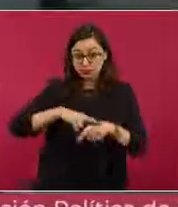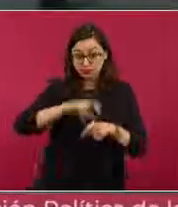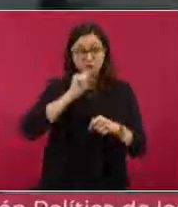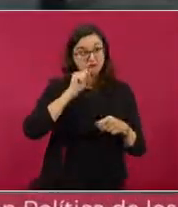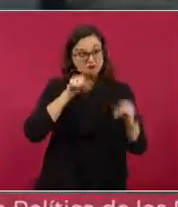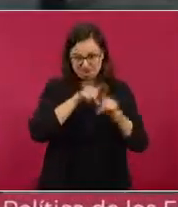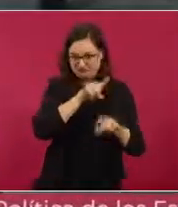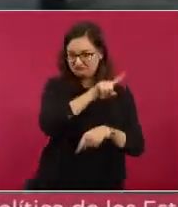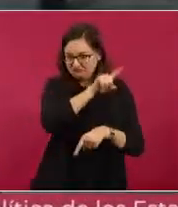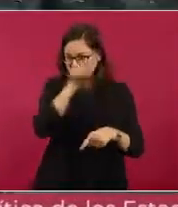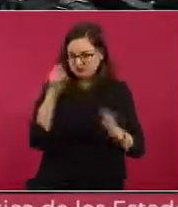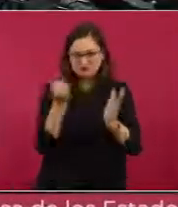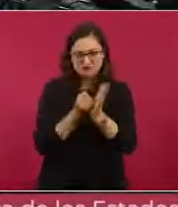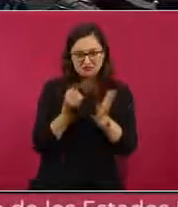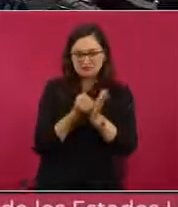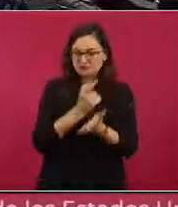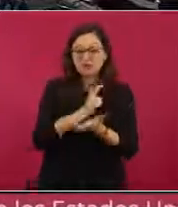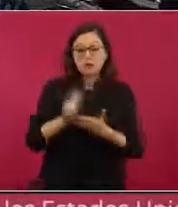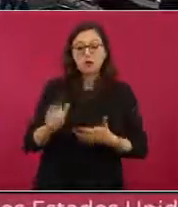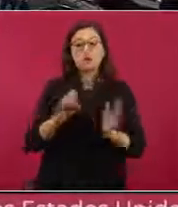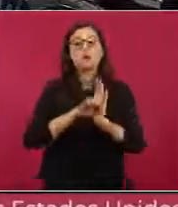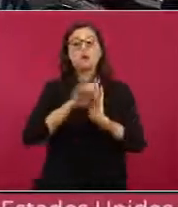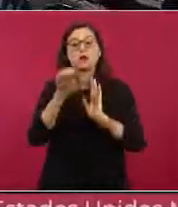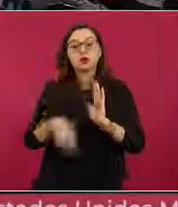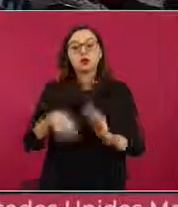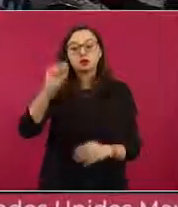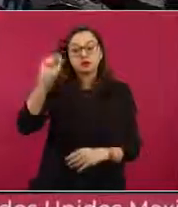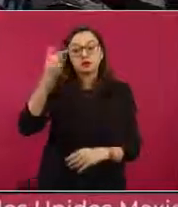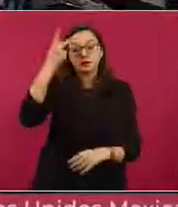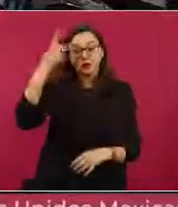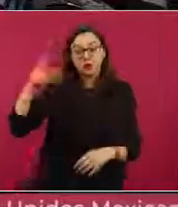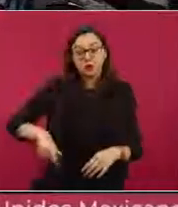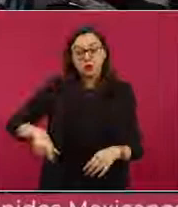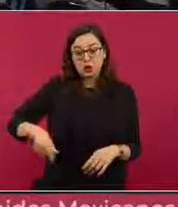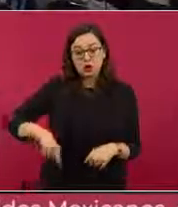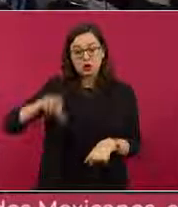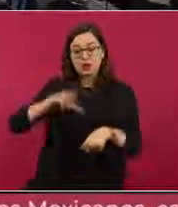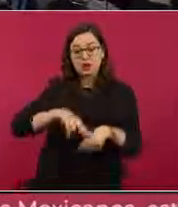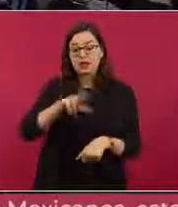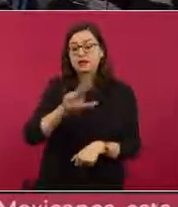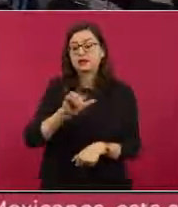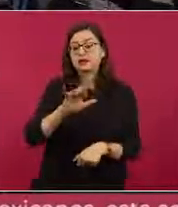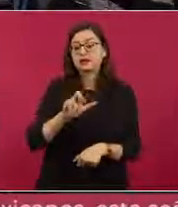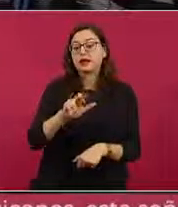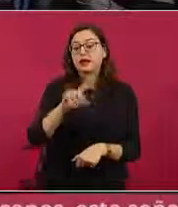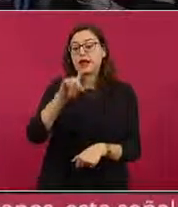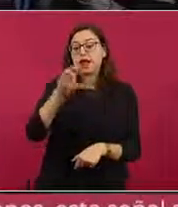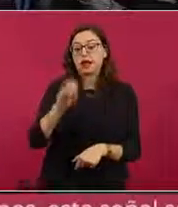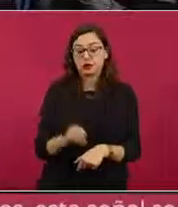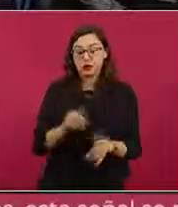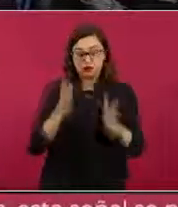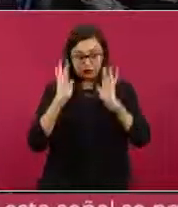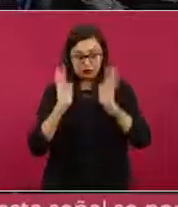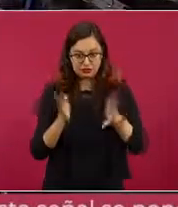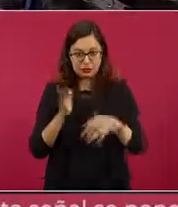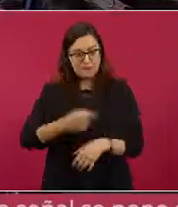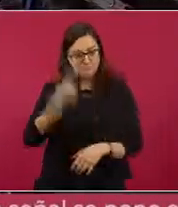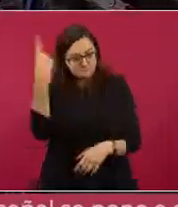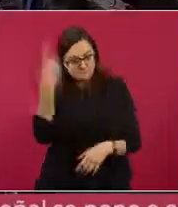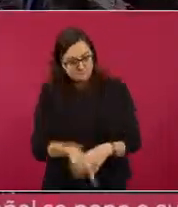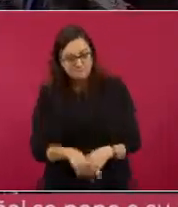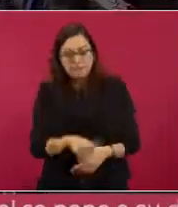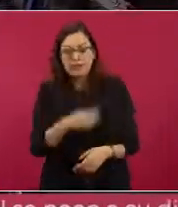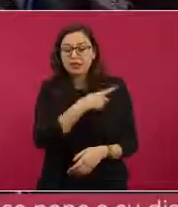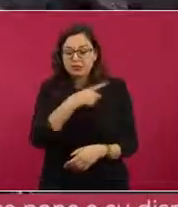a conocer. El gobernador actual de San Luis Potosí, Ricardo Gallardo Cardona, fue sentenciado para que pague